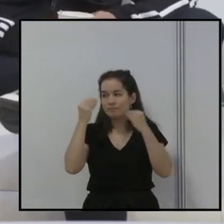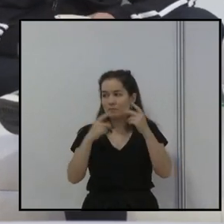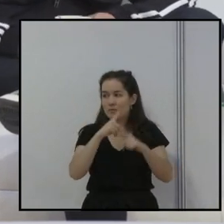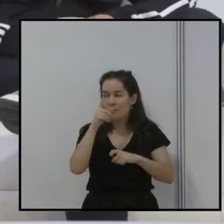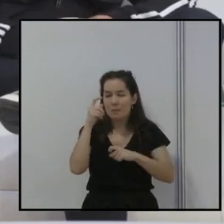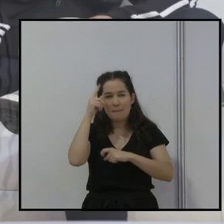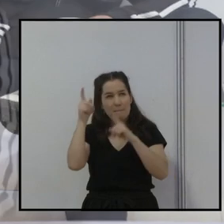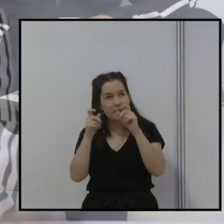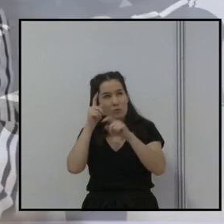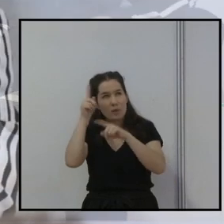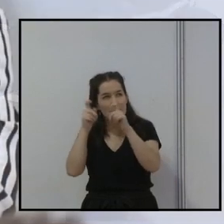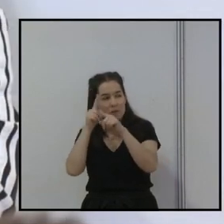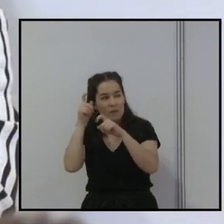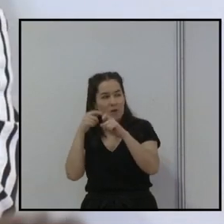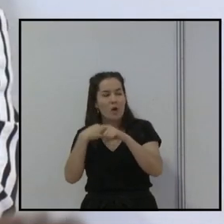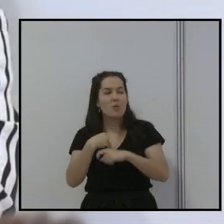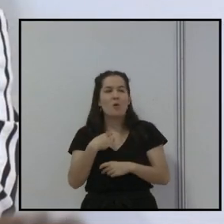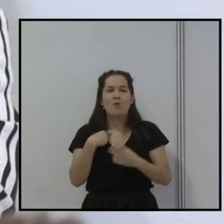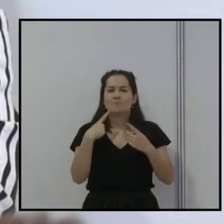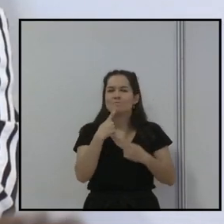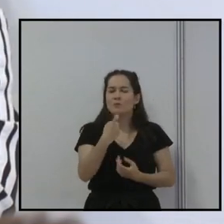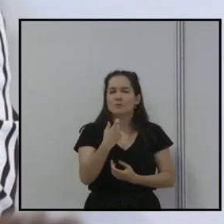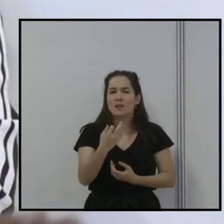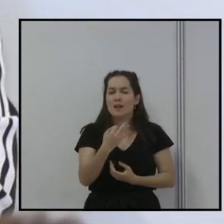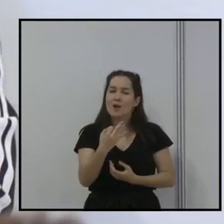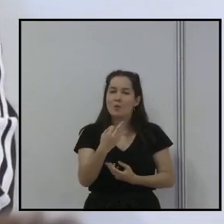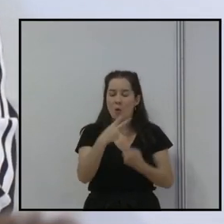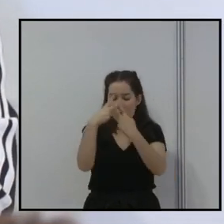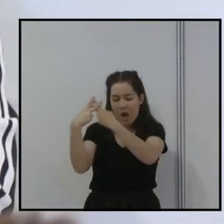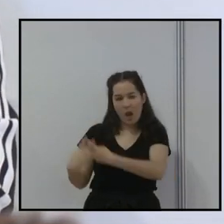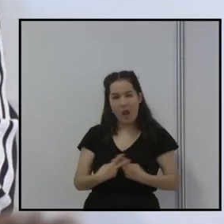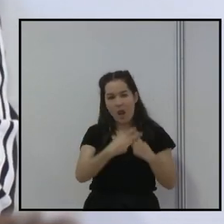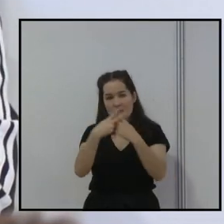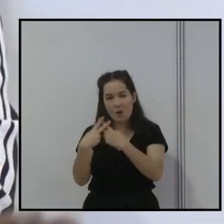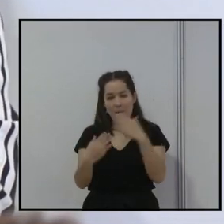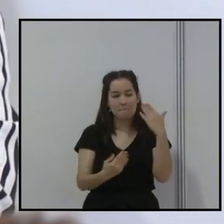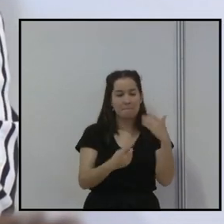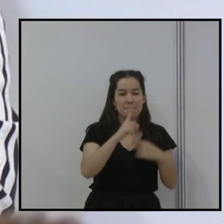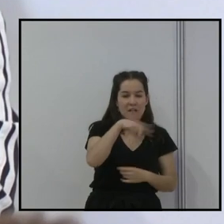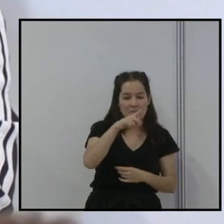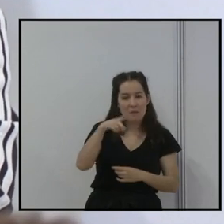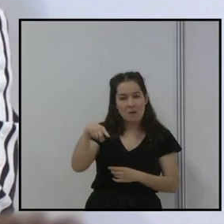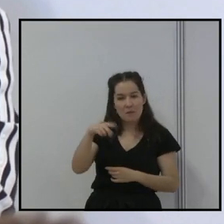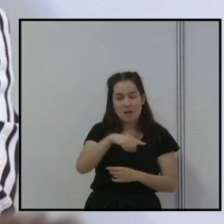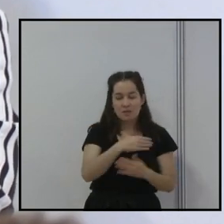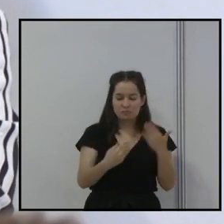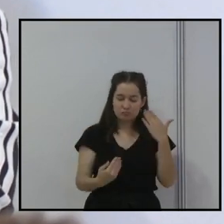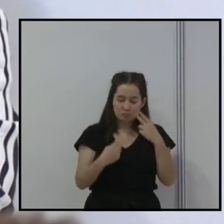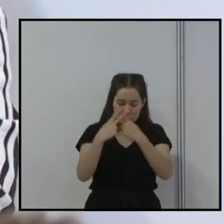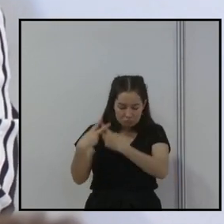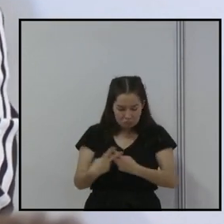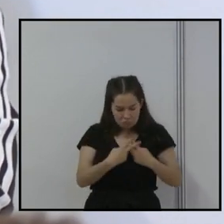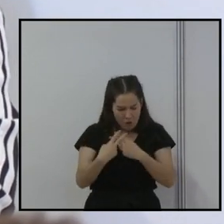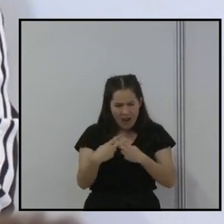mucho hacernos una especie de ITV cada mes. O sea, nos cuesta mucho pararnos delante de un espejo, hacernos